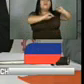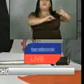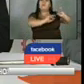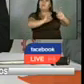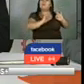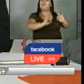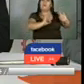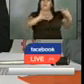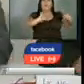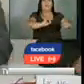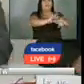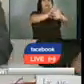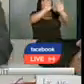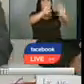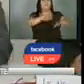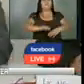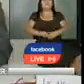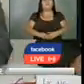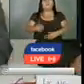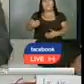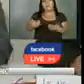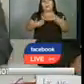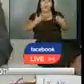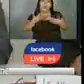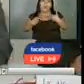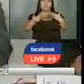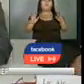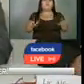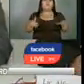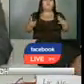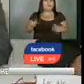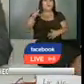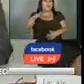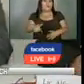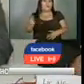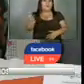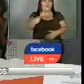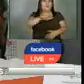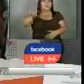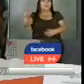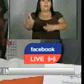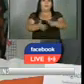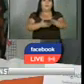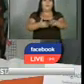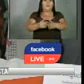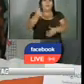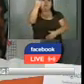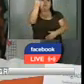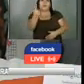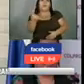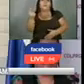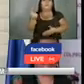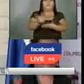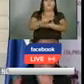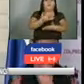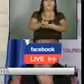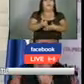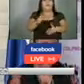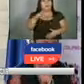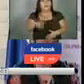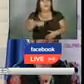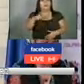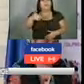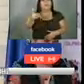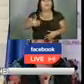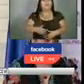muy transparente. Estas declaraciones fueron abordadas en el inicio de la Semana del Profesional en Ciencias Económicas de